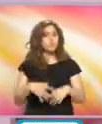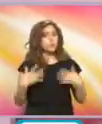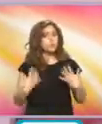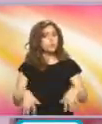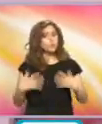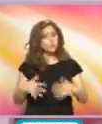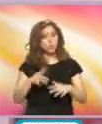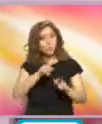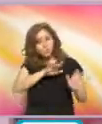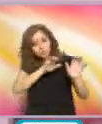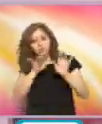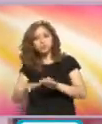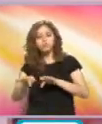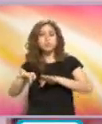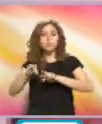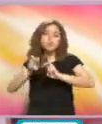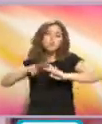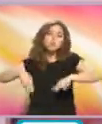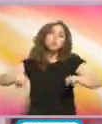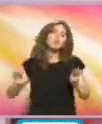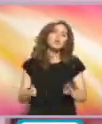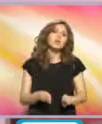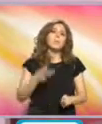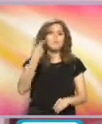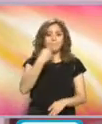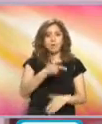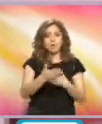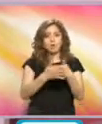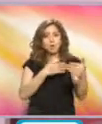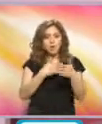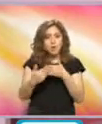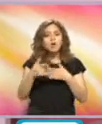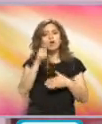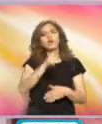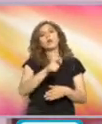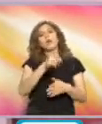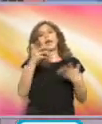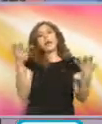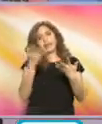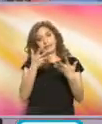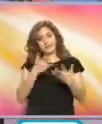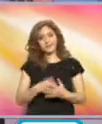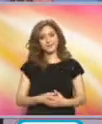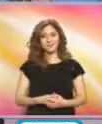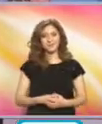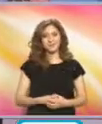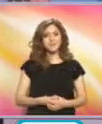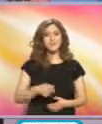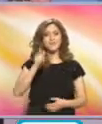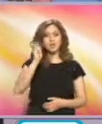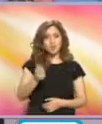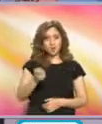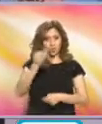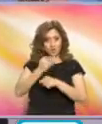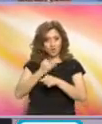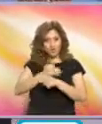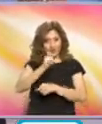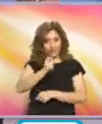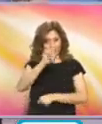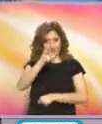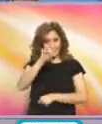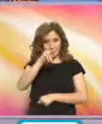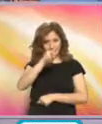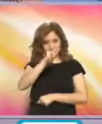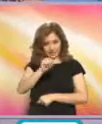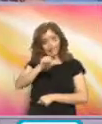somos independientes, entonces así es como se está manejando hoy en día la escena musical. Ahorita me platican qué significa Cincieta, ¿vale? Ok. Pero primero, antes